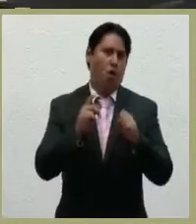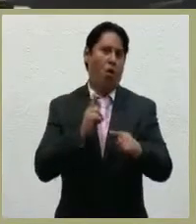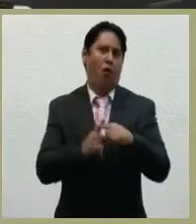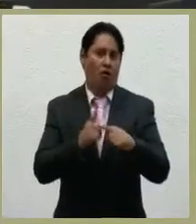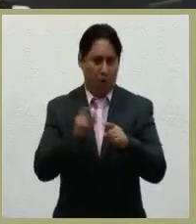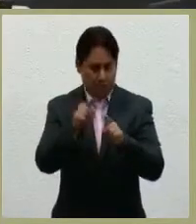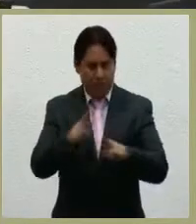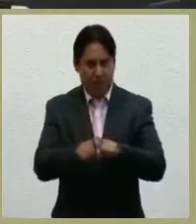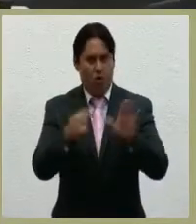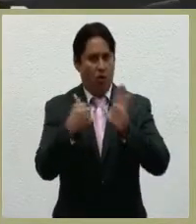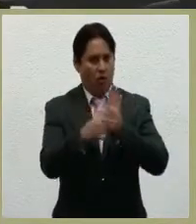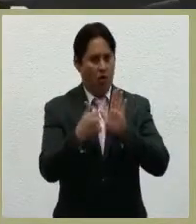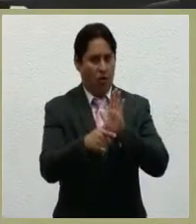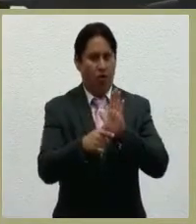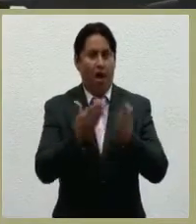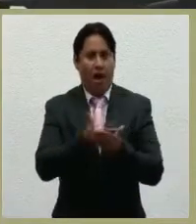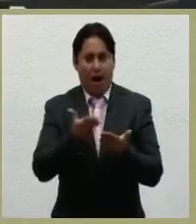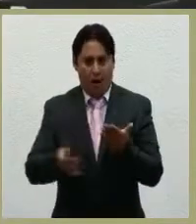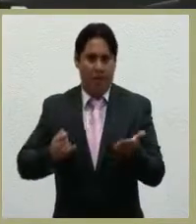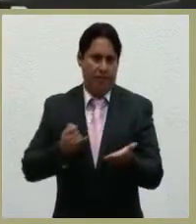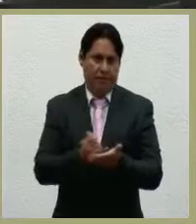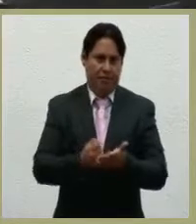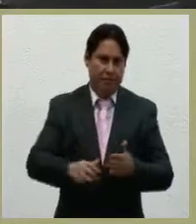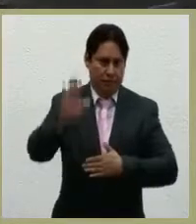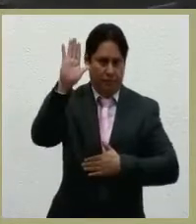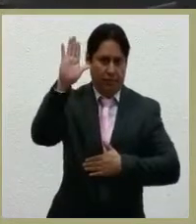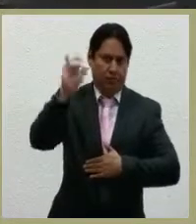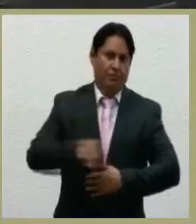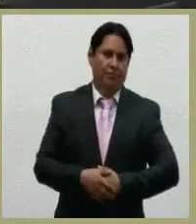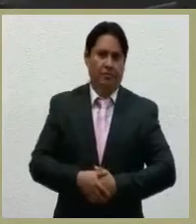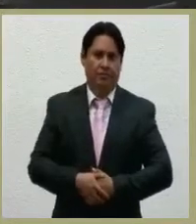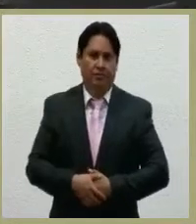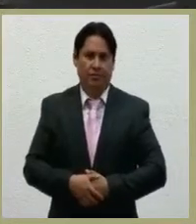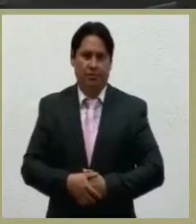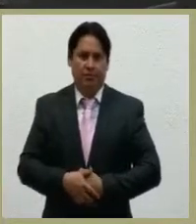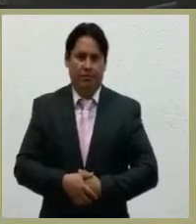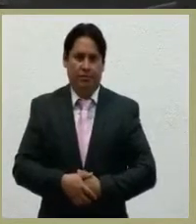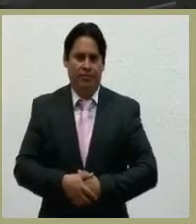contra o a favor del mismo, sírvanse manifestarlo en este momento levantando la mano.